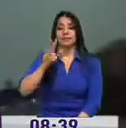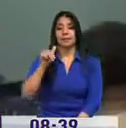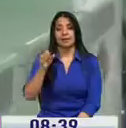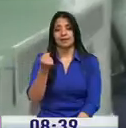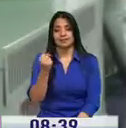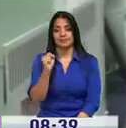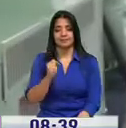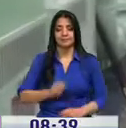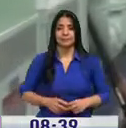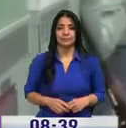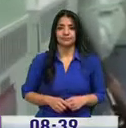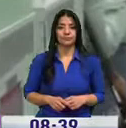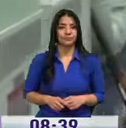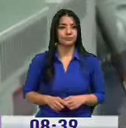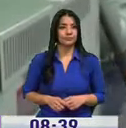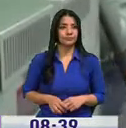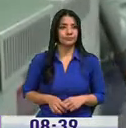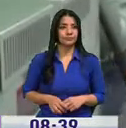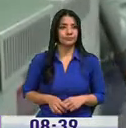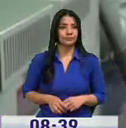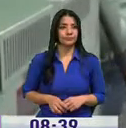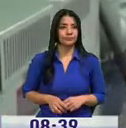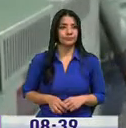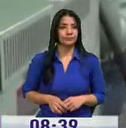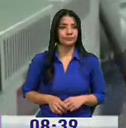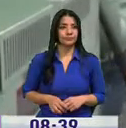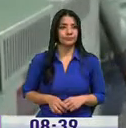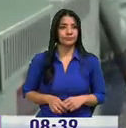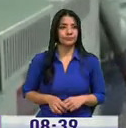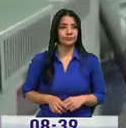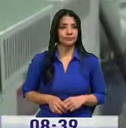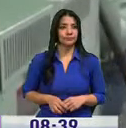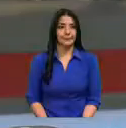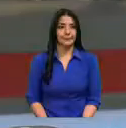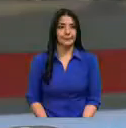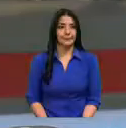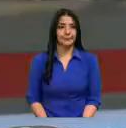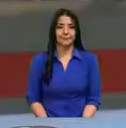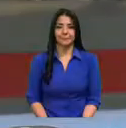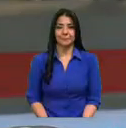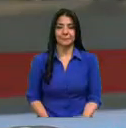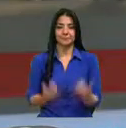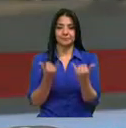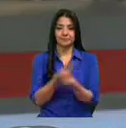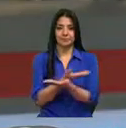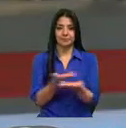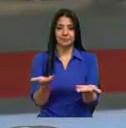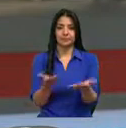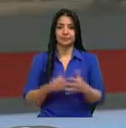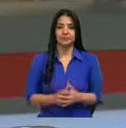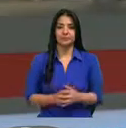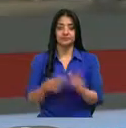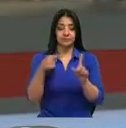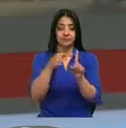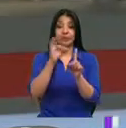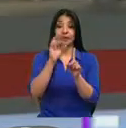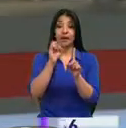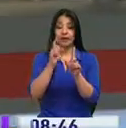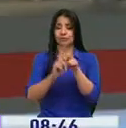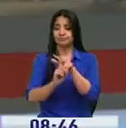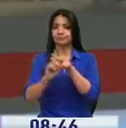Torres. Informó Carolina Bazán. Es tiempo de contarles que la fuga de Fernando Alvarado originó